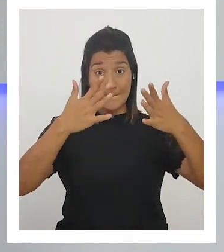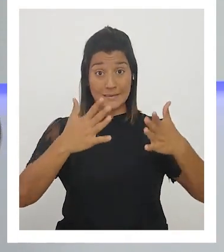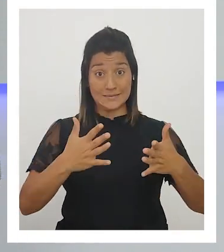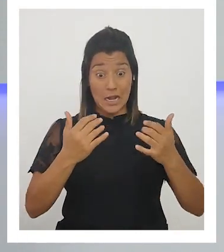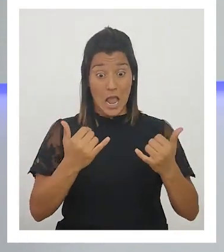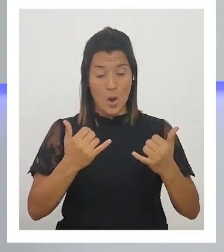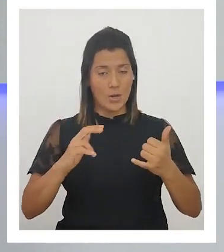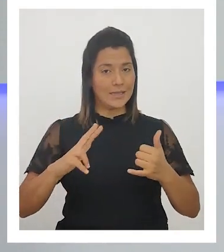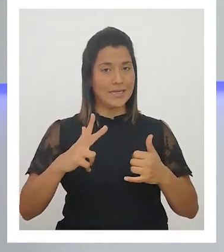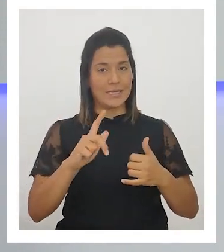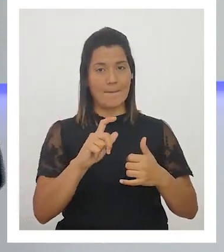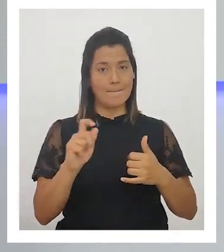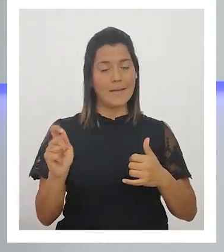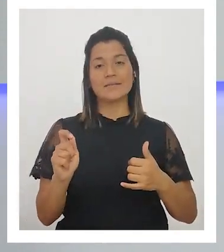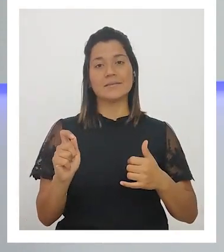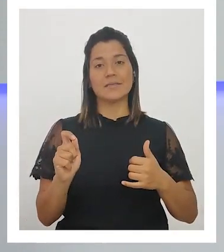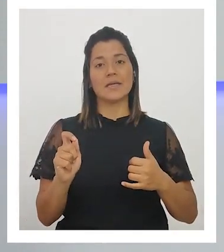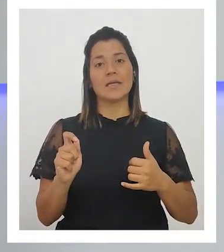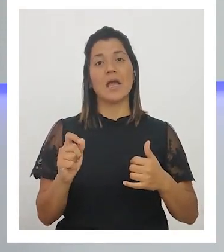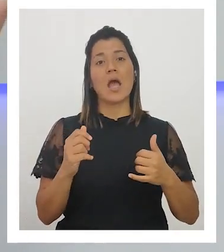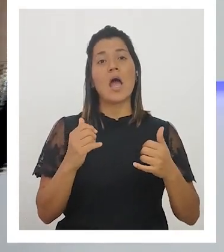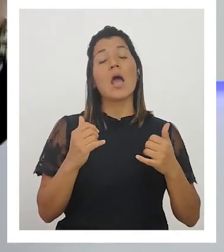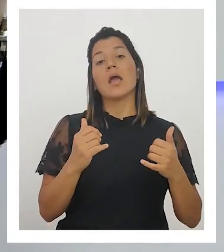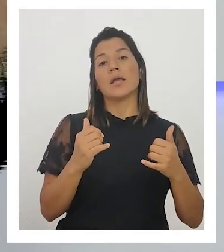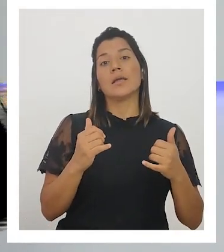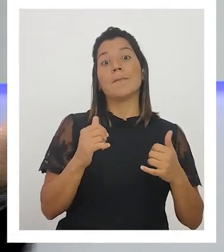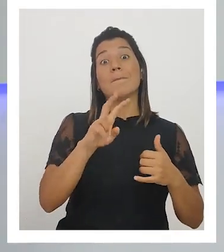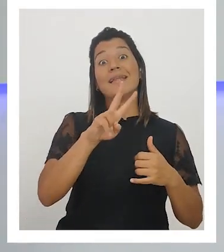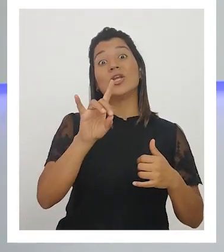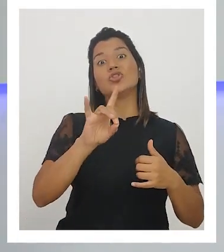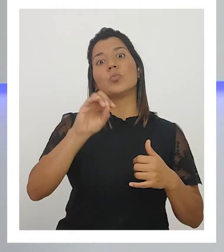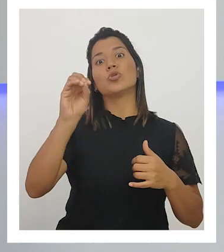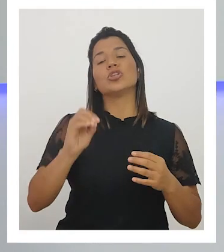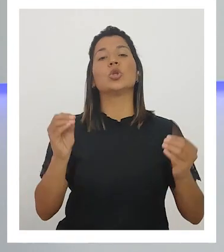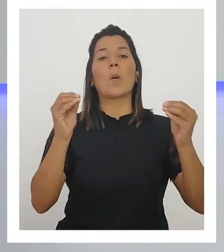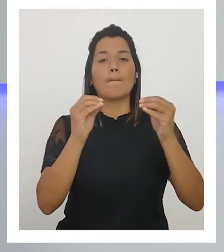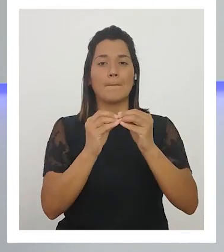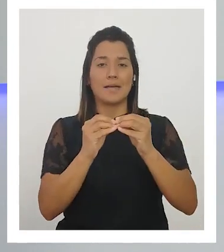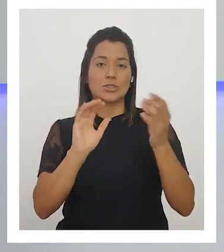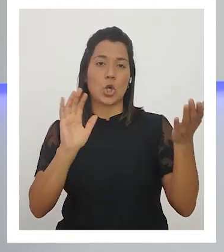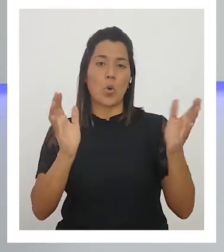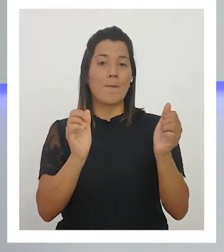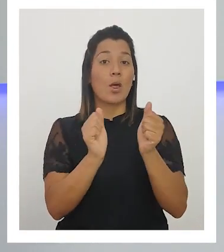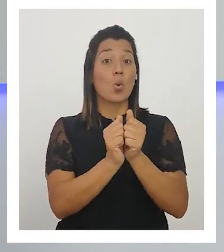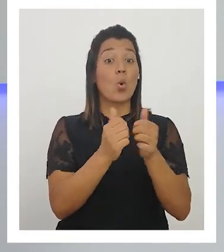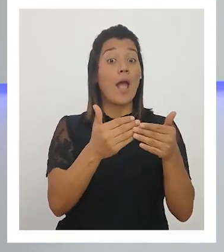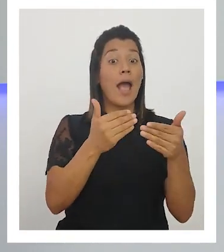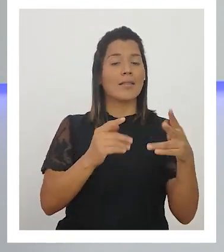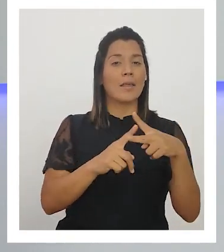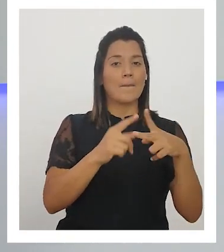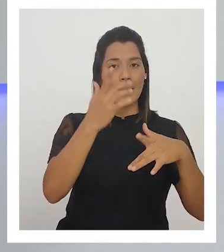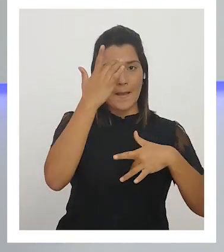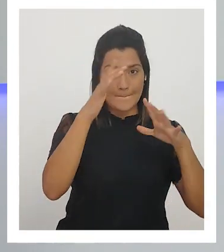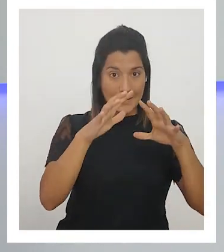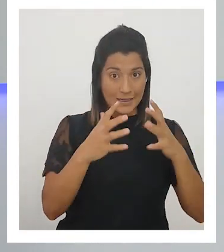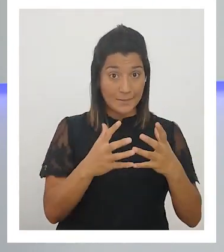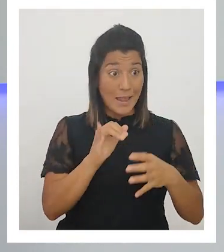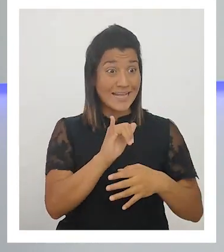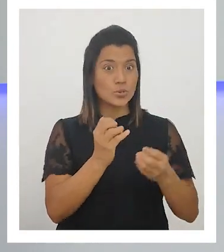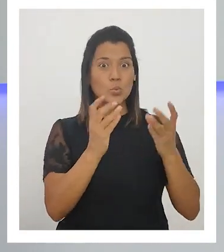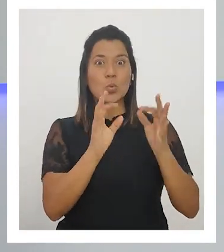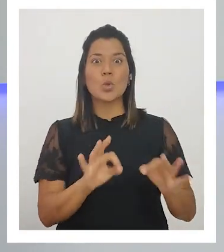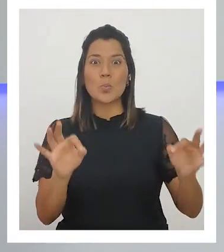es de un 28% más de confianza que lo que era de previo a la pandemia. Eso es muy importante, porque esa confianza del